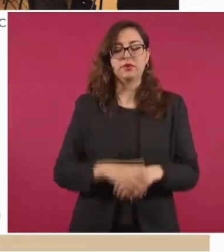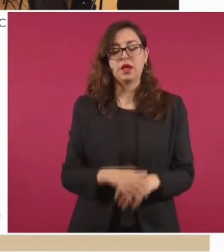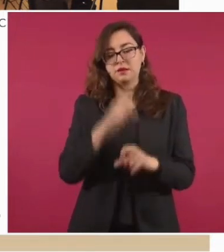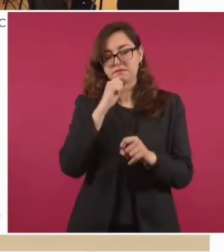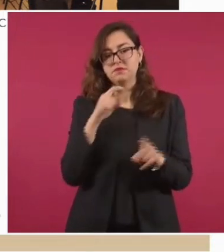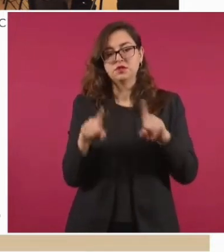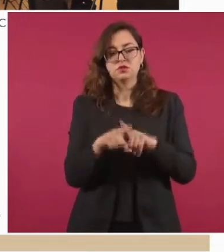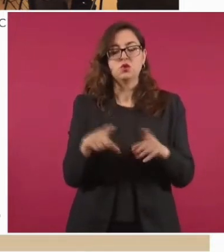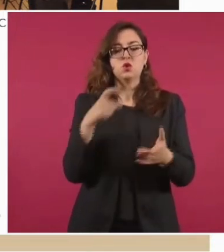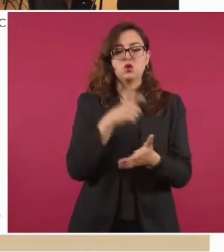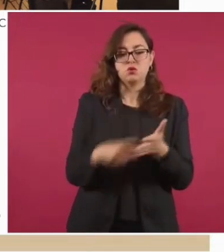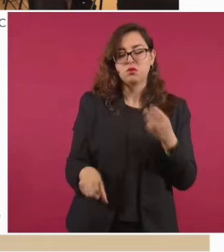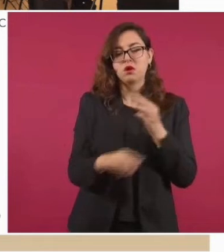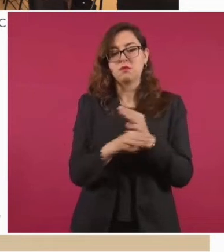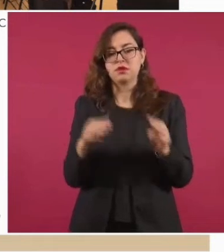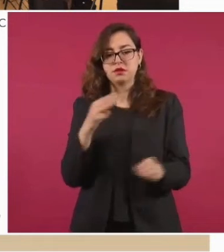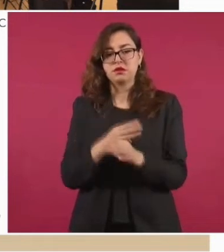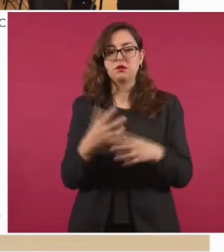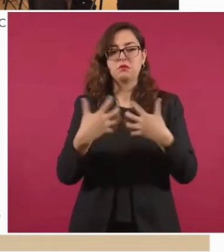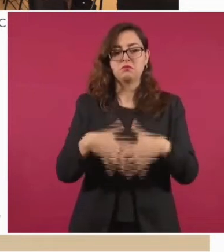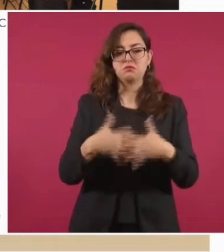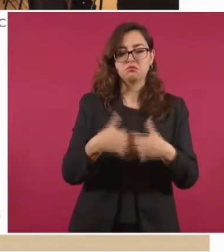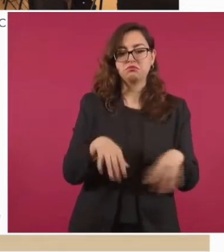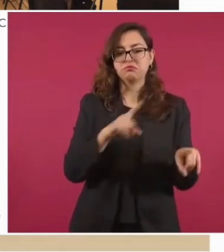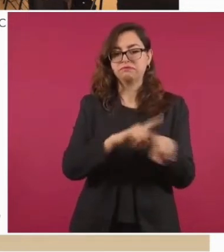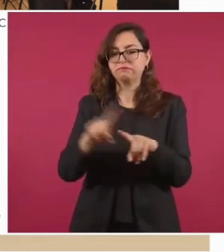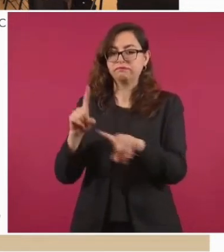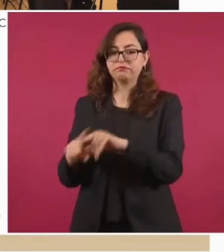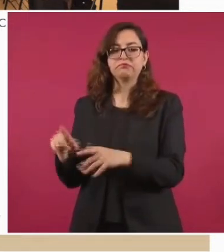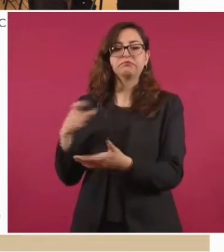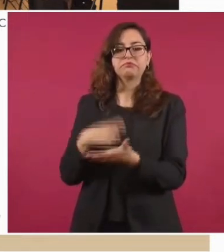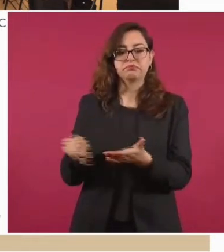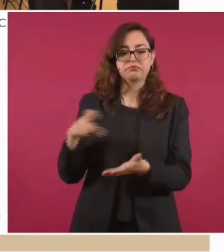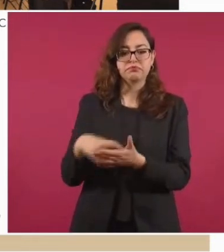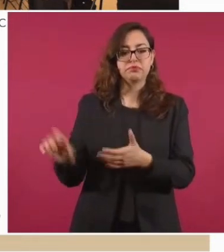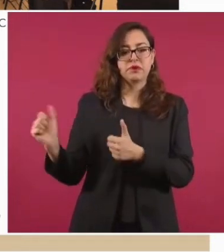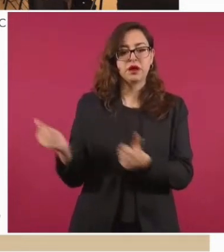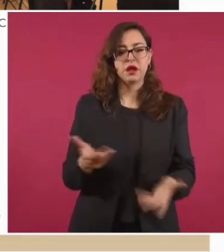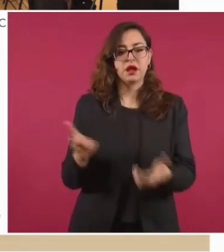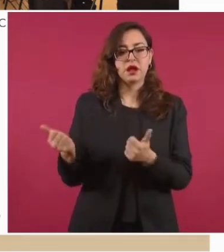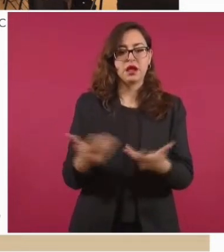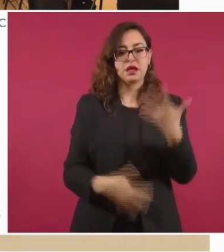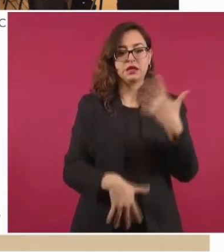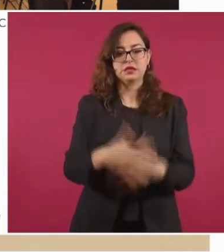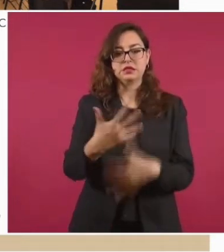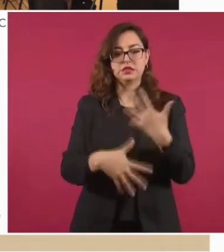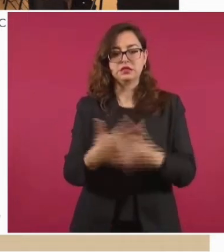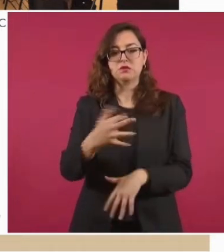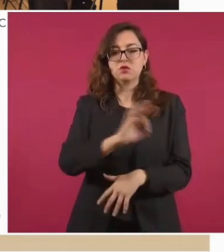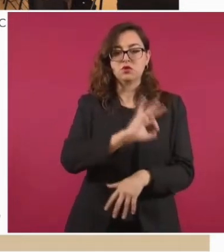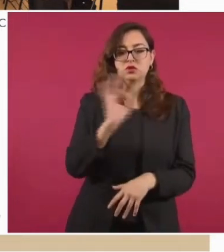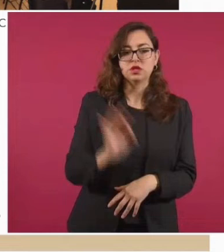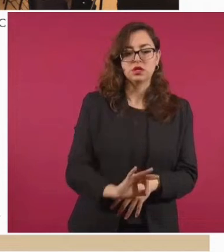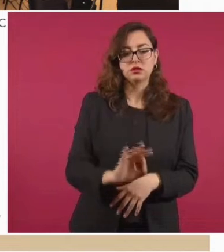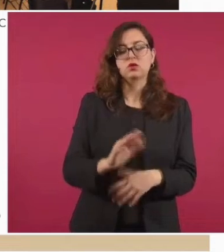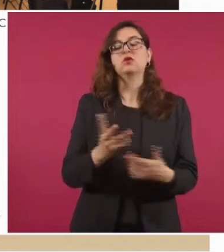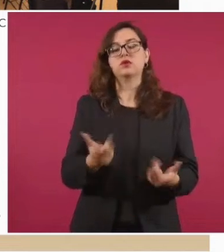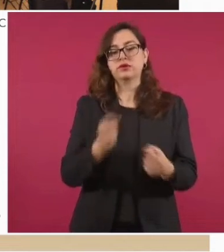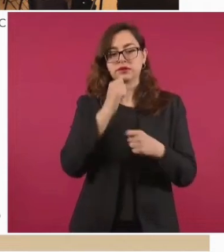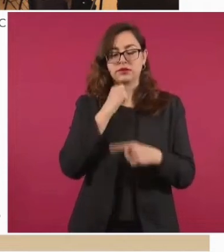nivel. Equipamiento vamos al 15%, también estamos incorporando a Sonora a